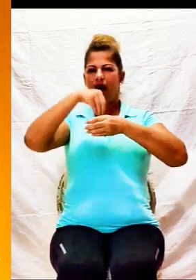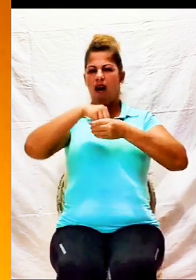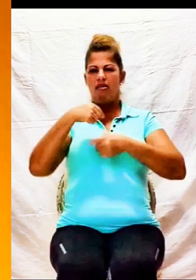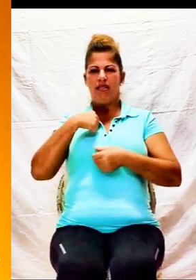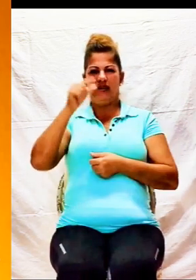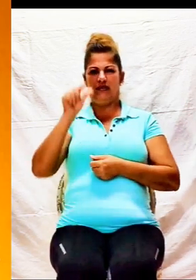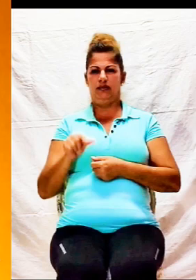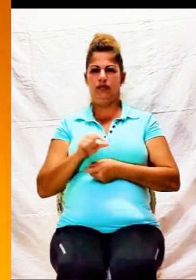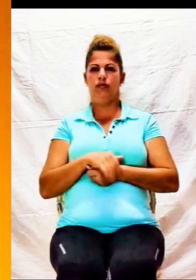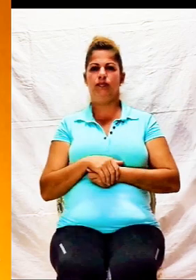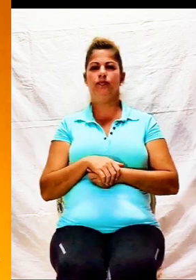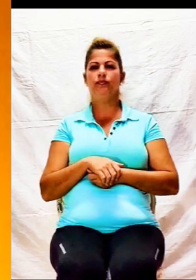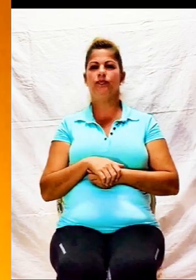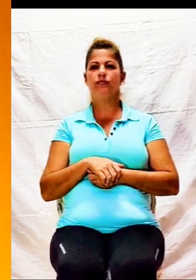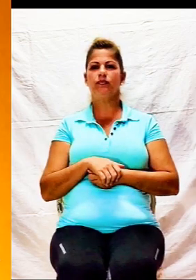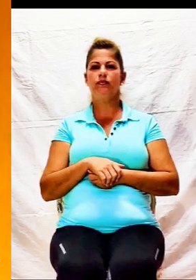gran conflicto interno.